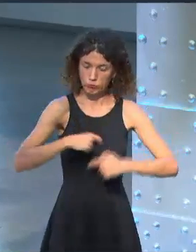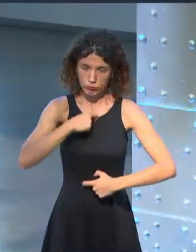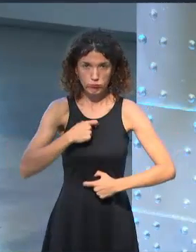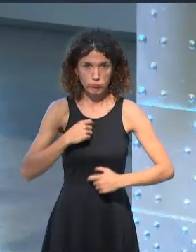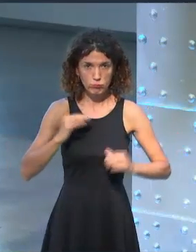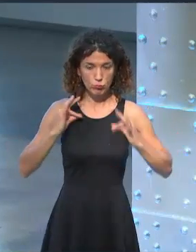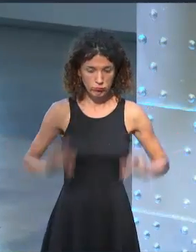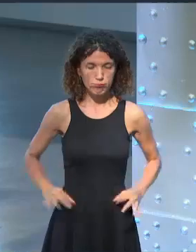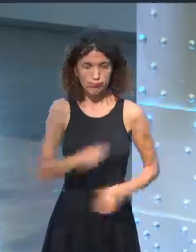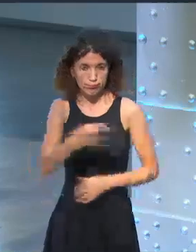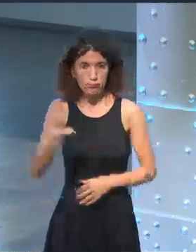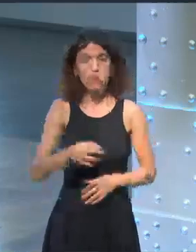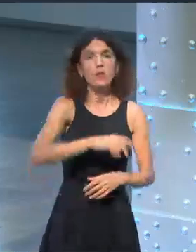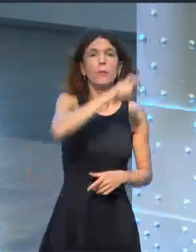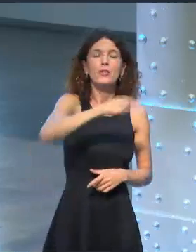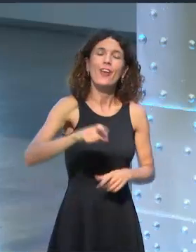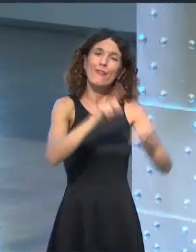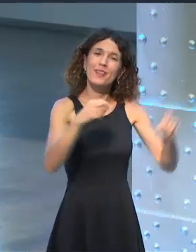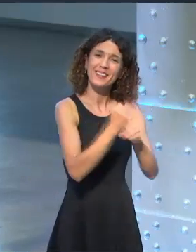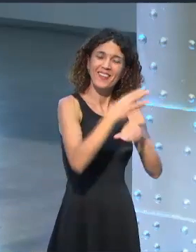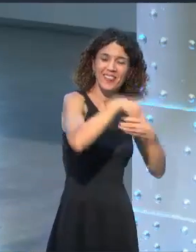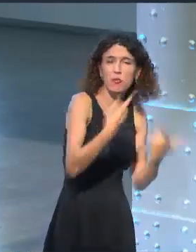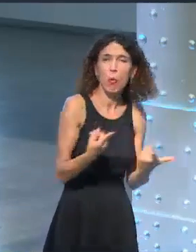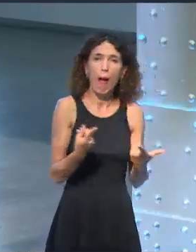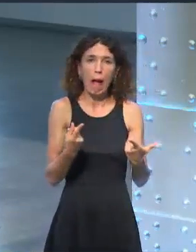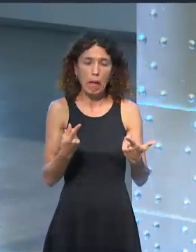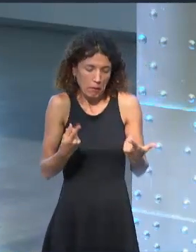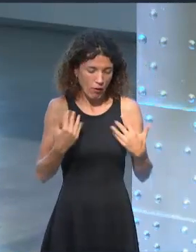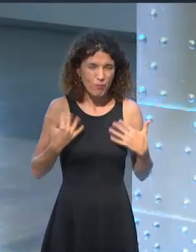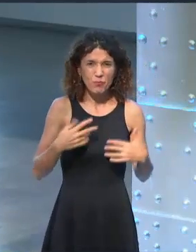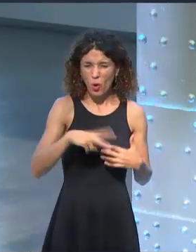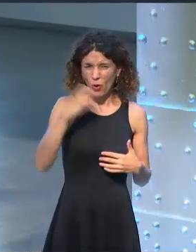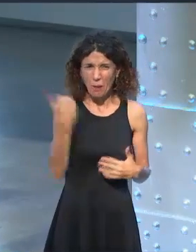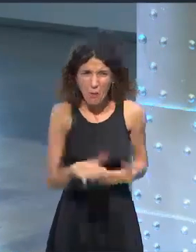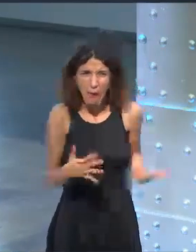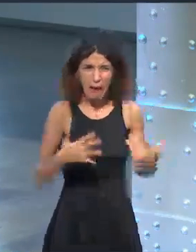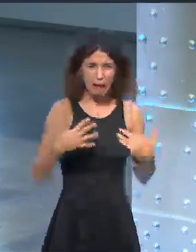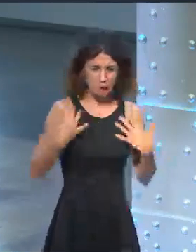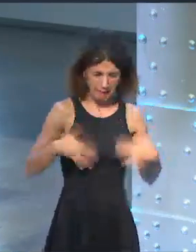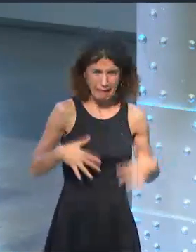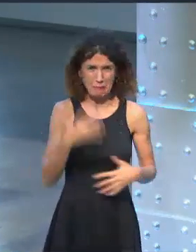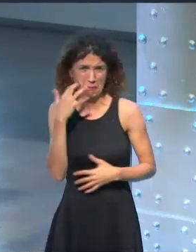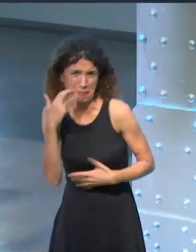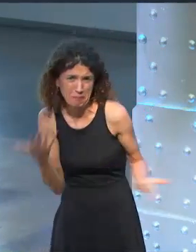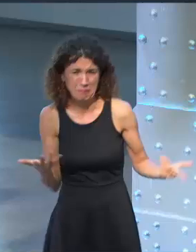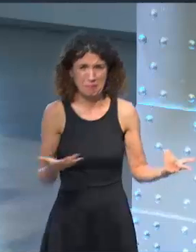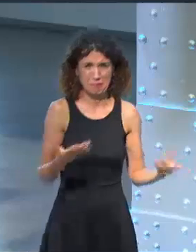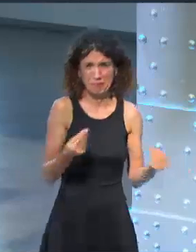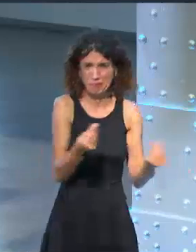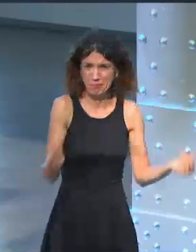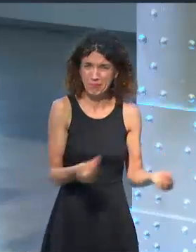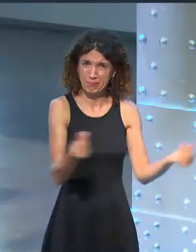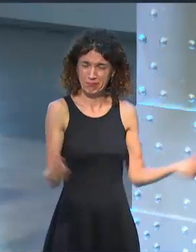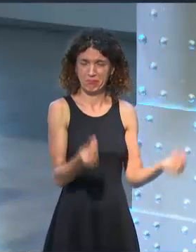personas que trabajan en informática son personas que van, pues, desalineadas, incluso huelen mal y, bueno, tienen ahí, pues, una serie de,